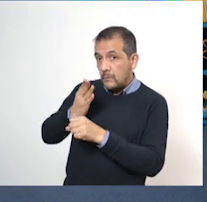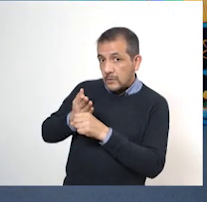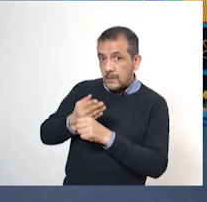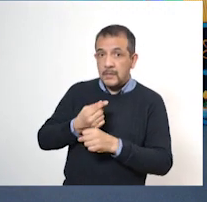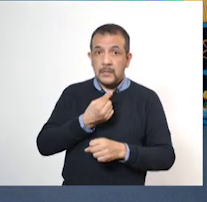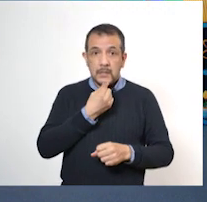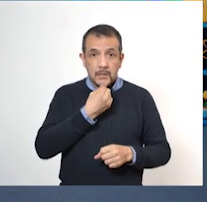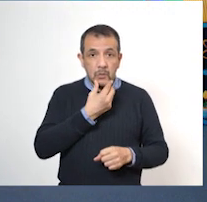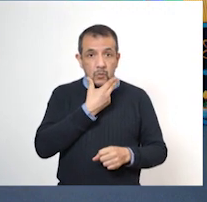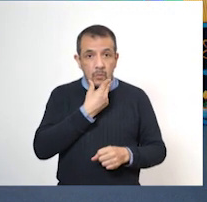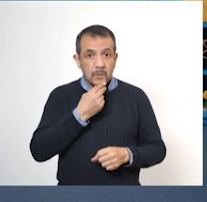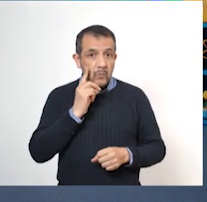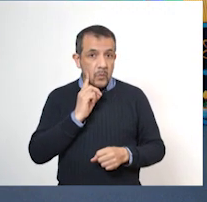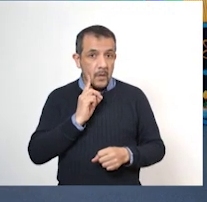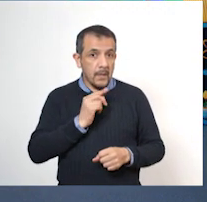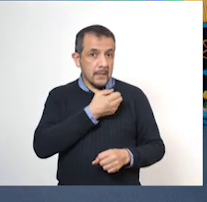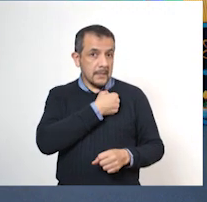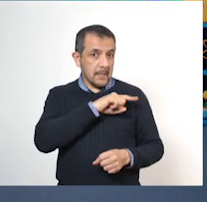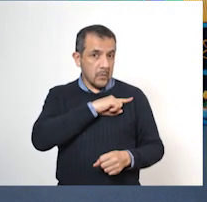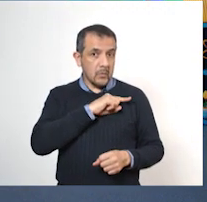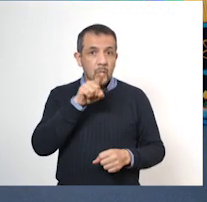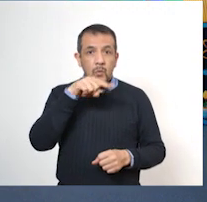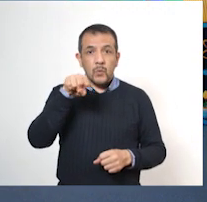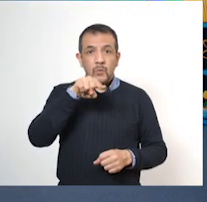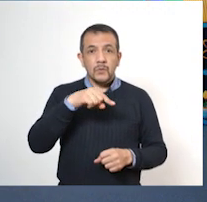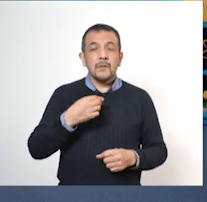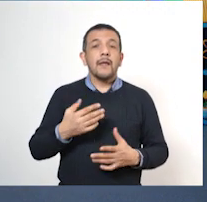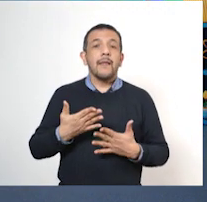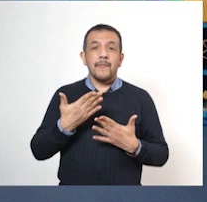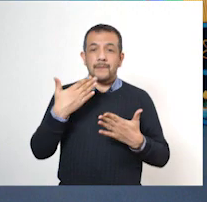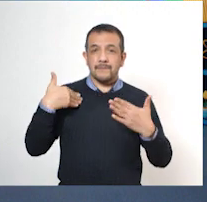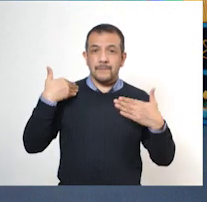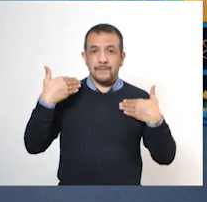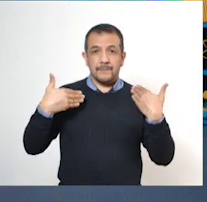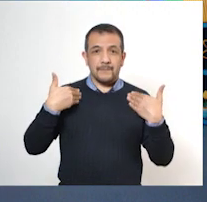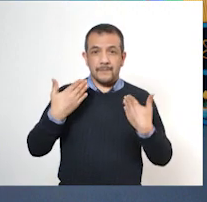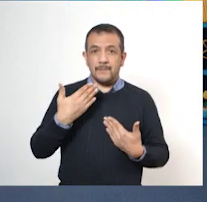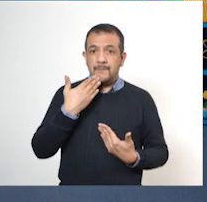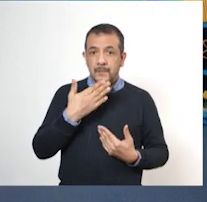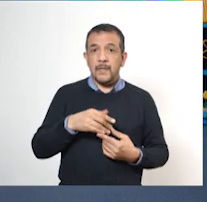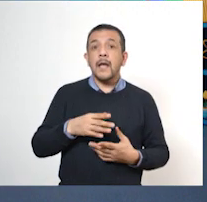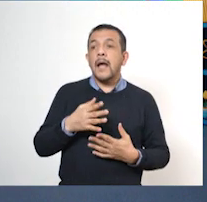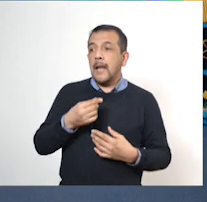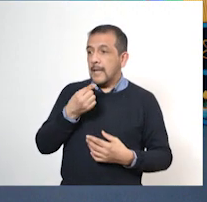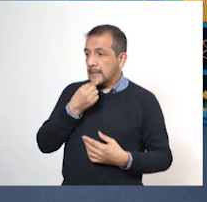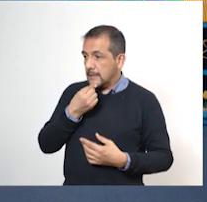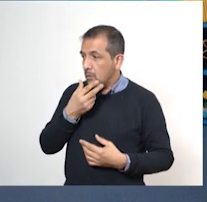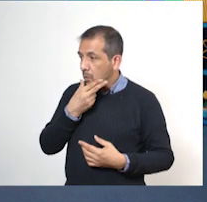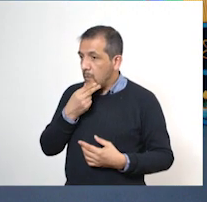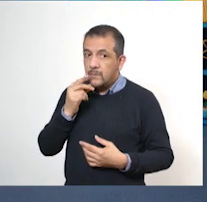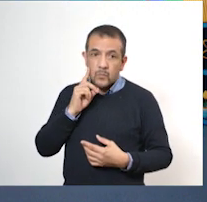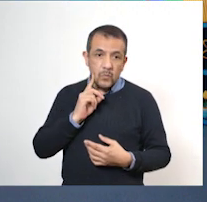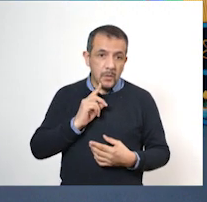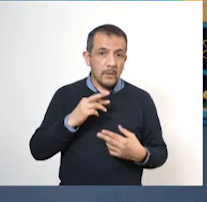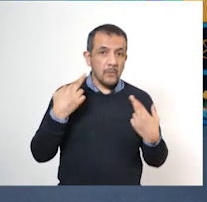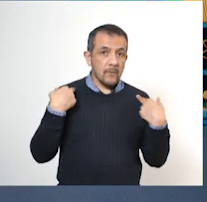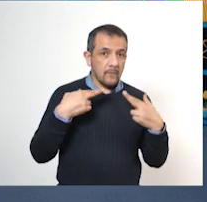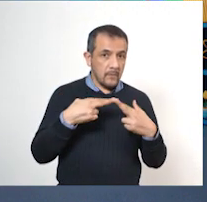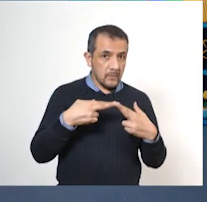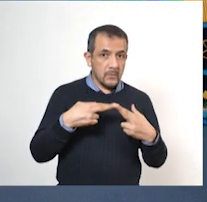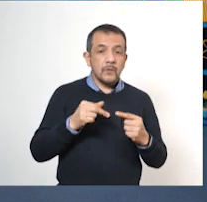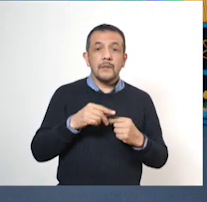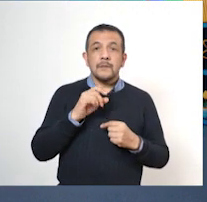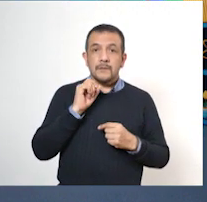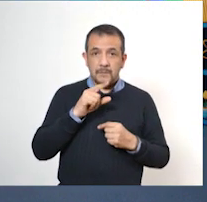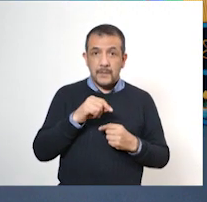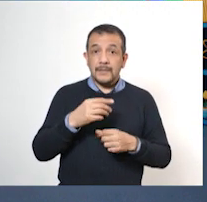responsables, niñas y niños sanos. Espero que lo hayan disfrutado tanto como nosotros. Agradecemos a las niñas, a los niños, a las maestras